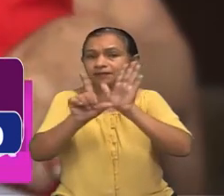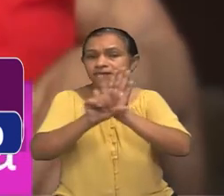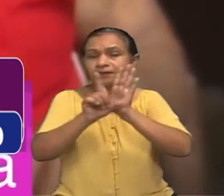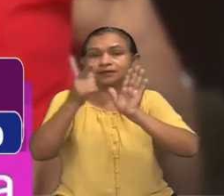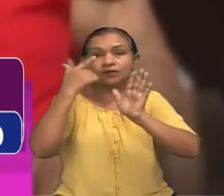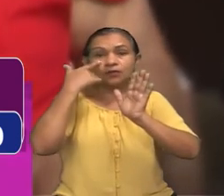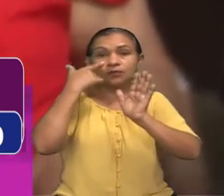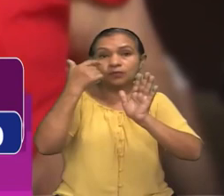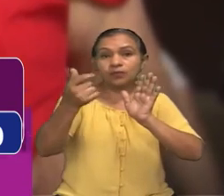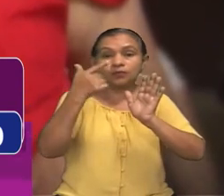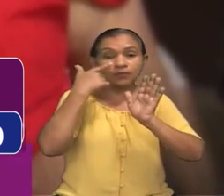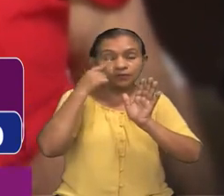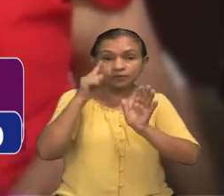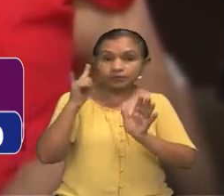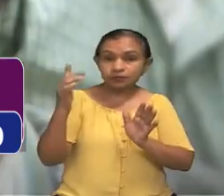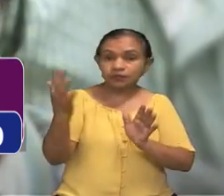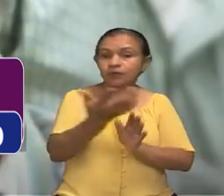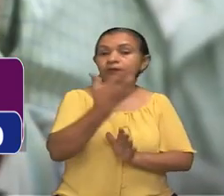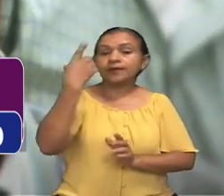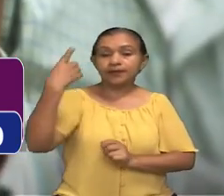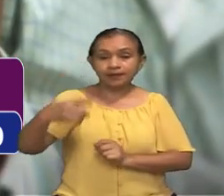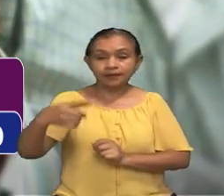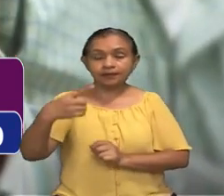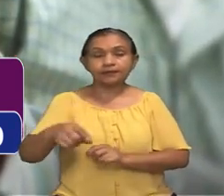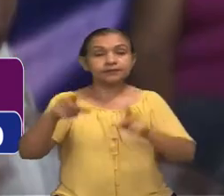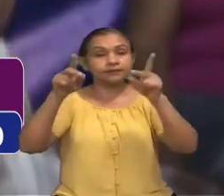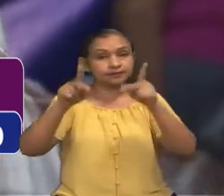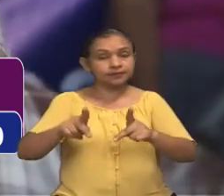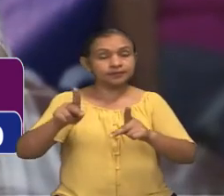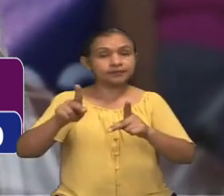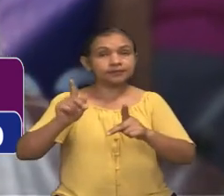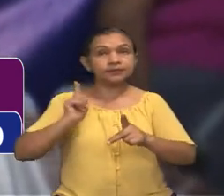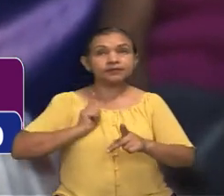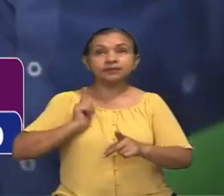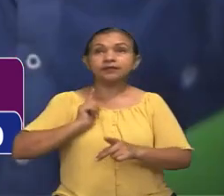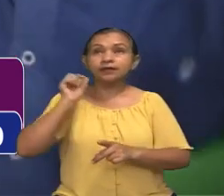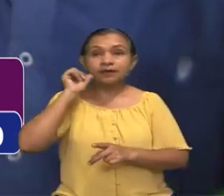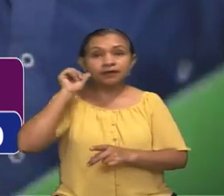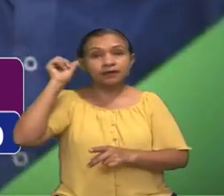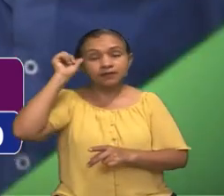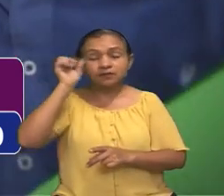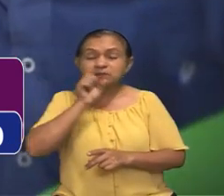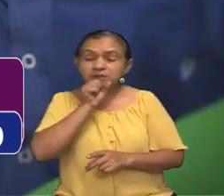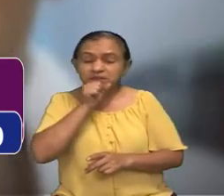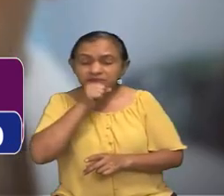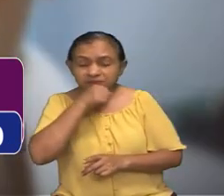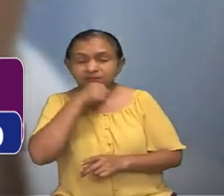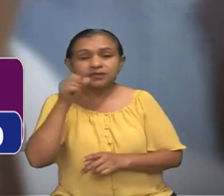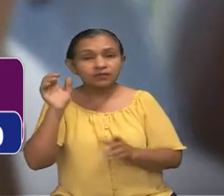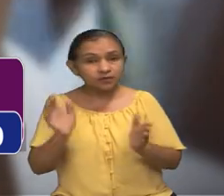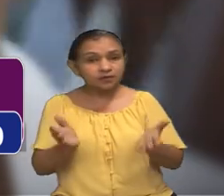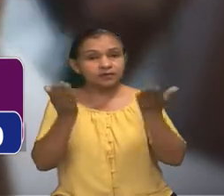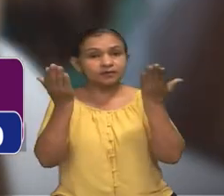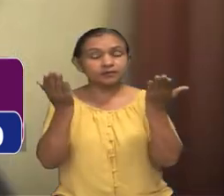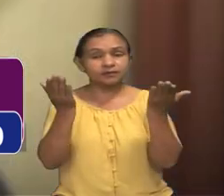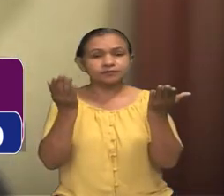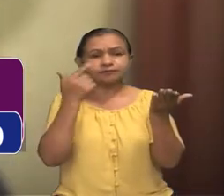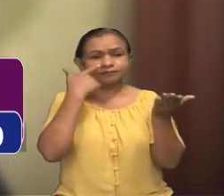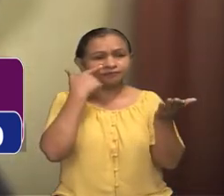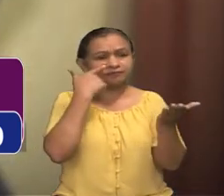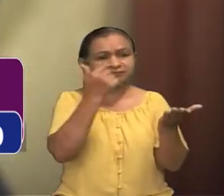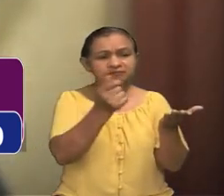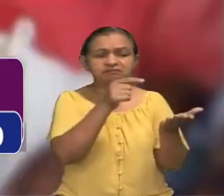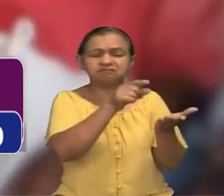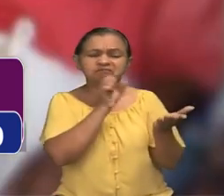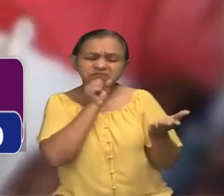reconocieran la totalidad de derechos para las personas adultas mayores. Es decir, la constitución política reconocía los derechos de las